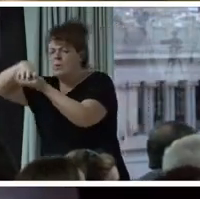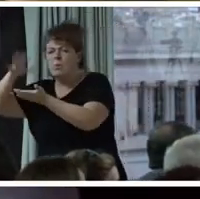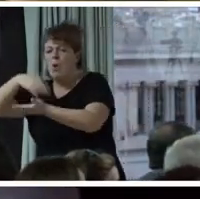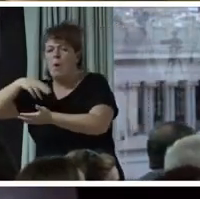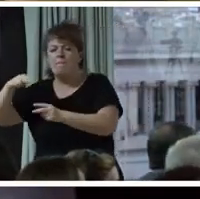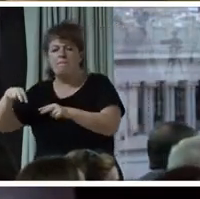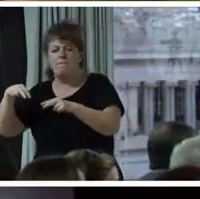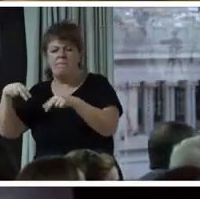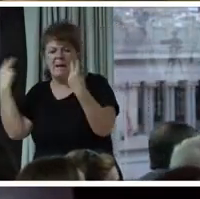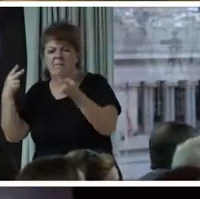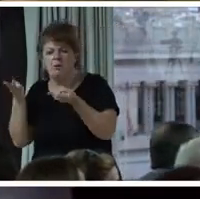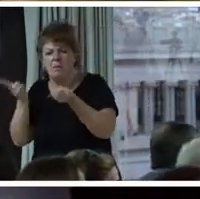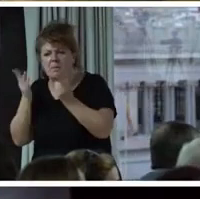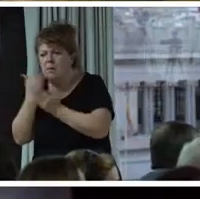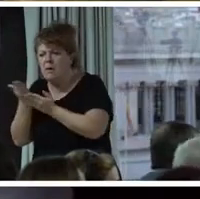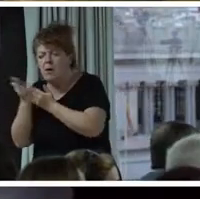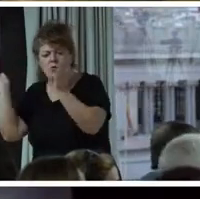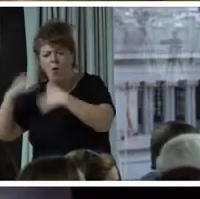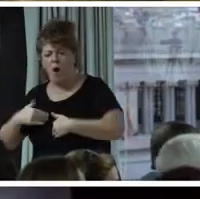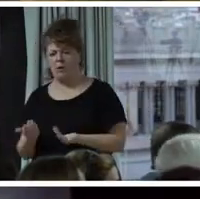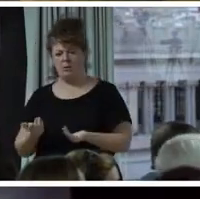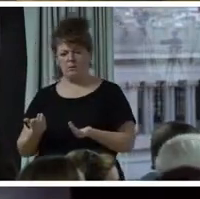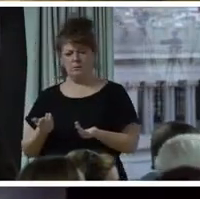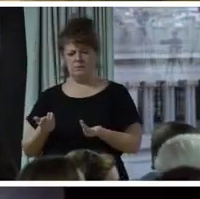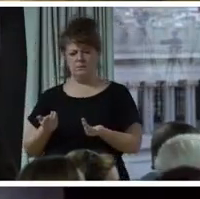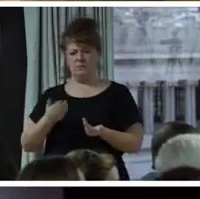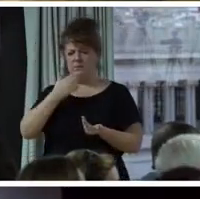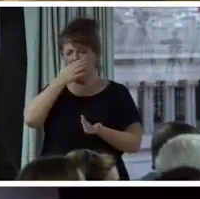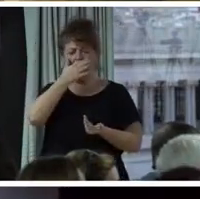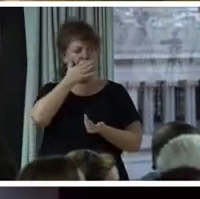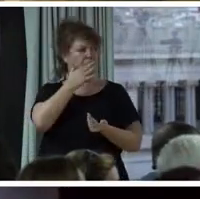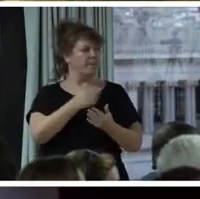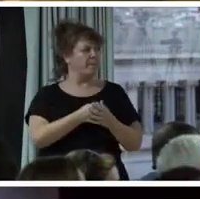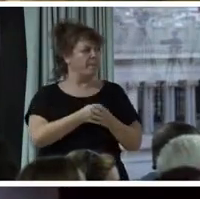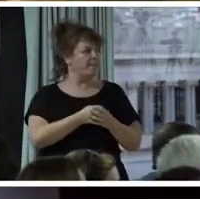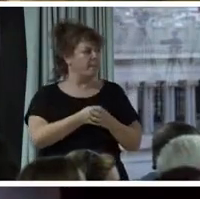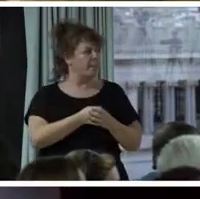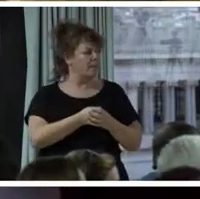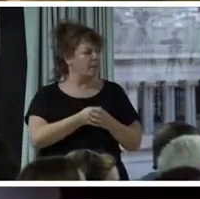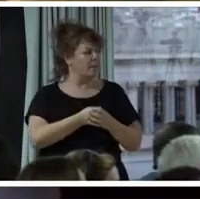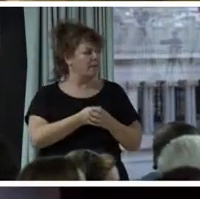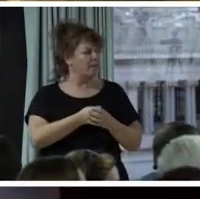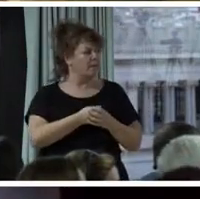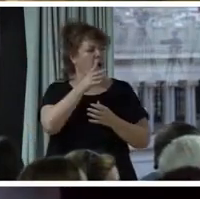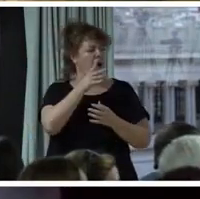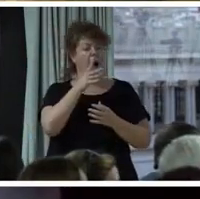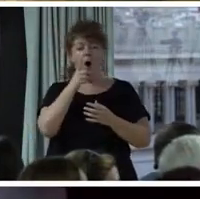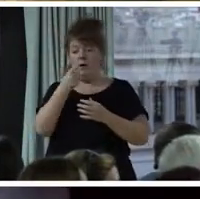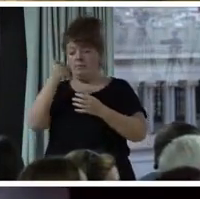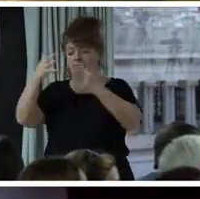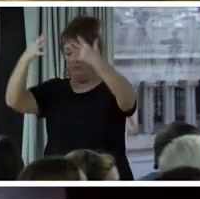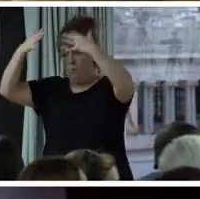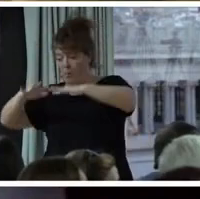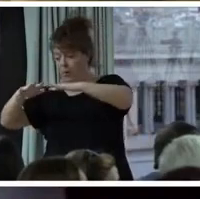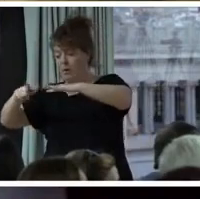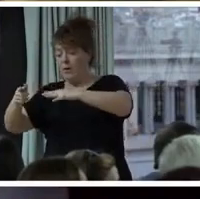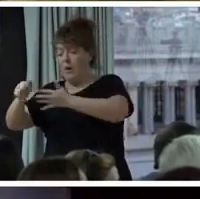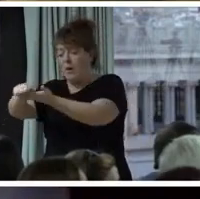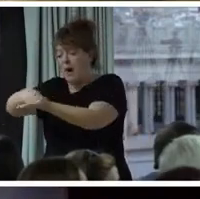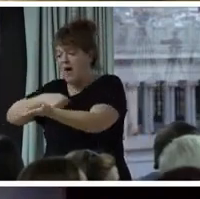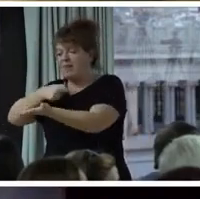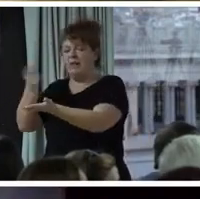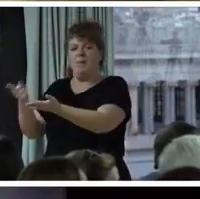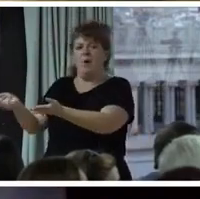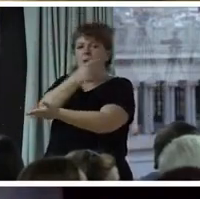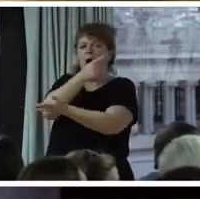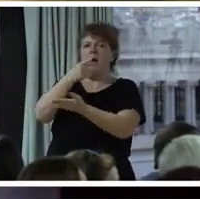permisos son aulas vacías una vez llenas de estudiantes anosos ahora descos es un hermano